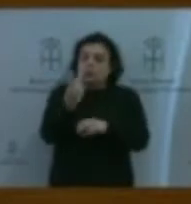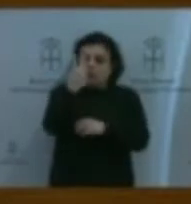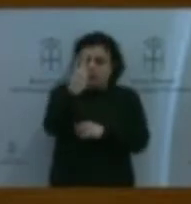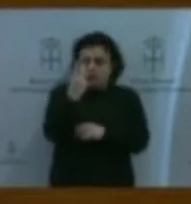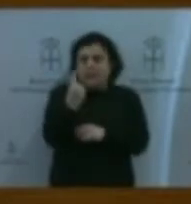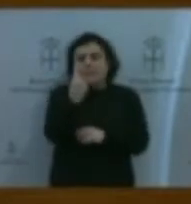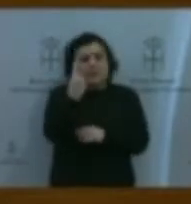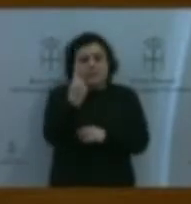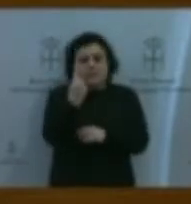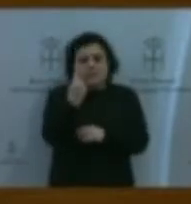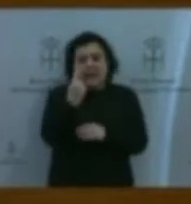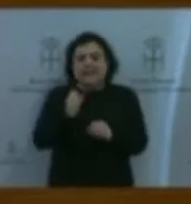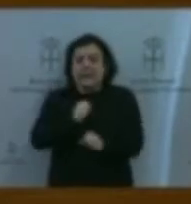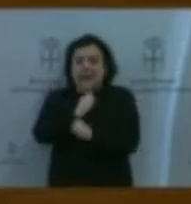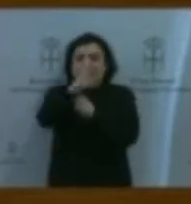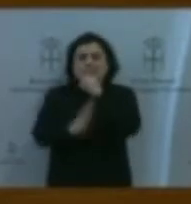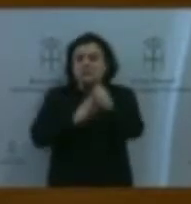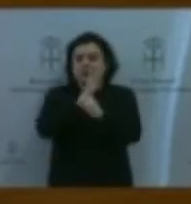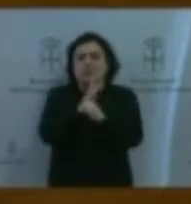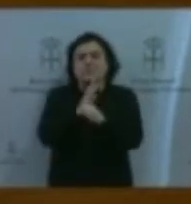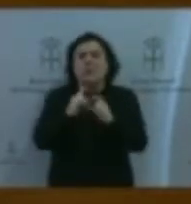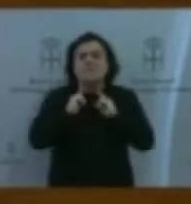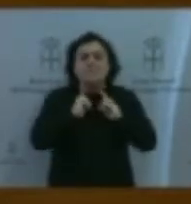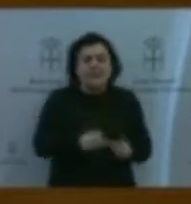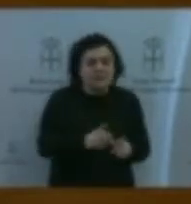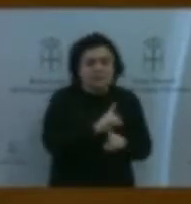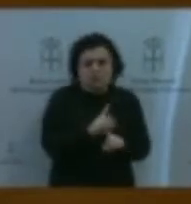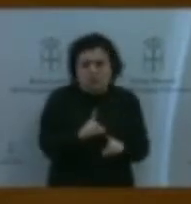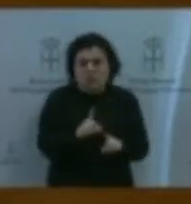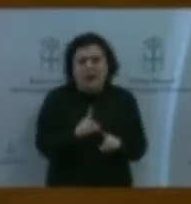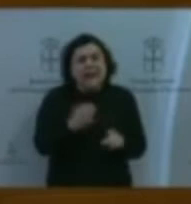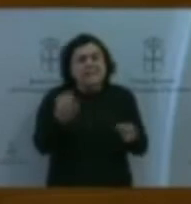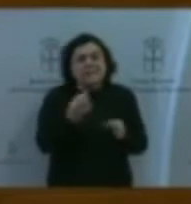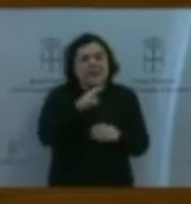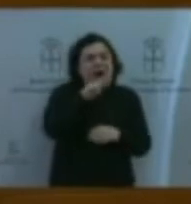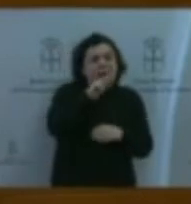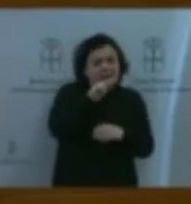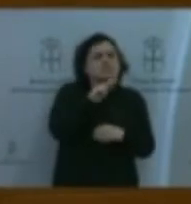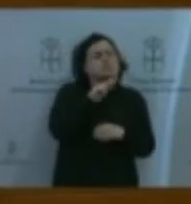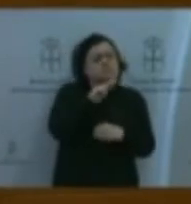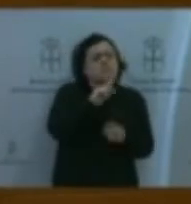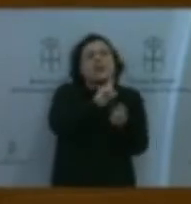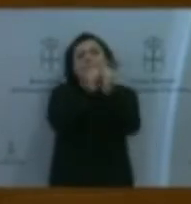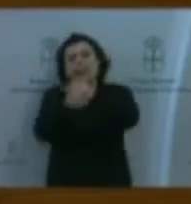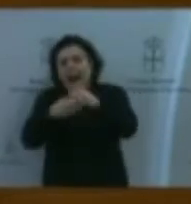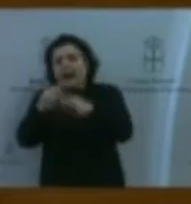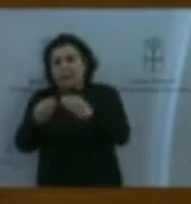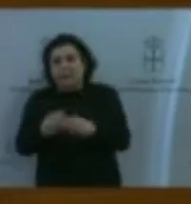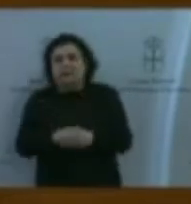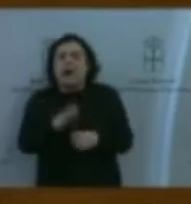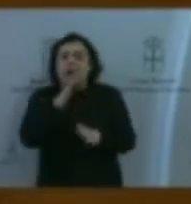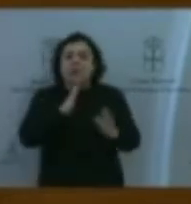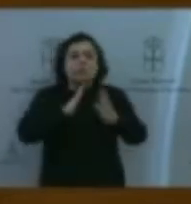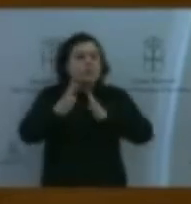pasar de las palabras bonitas a los hechos concretos. Estamos en un momento de decantación, donde tenemos que